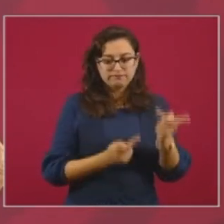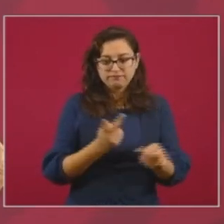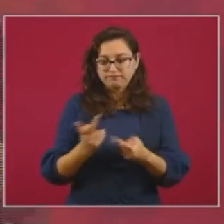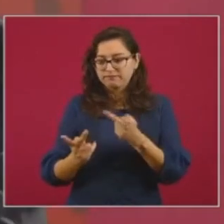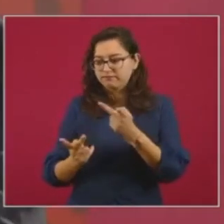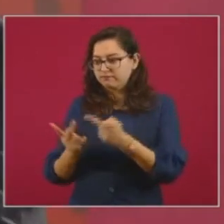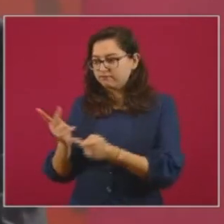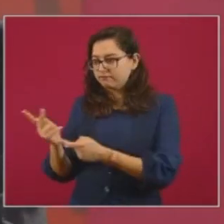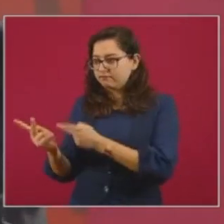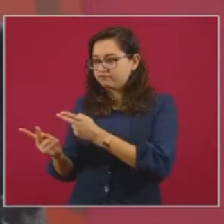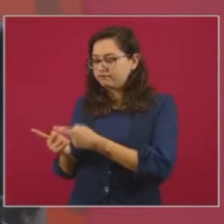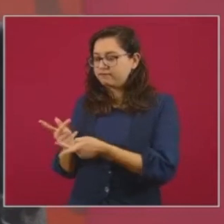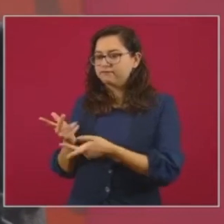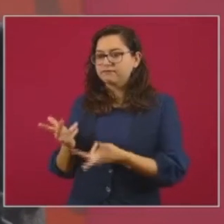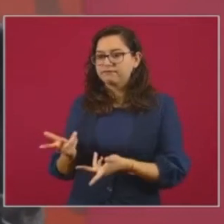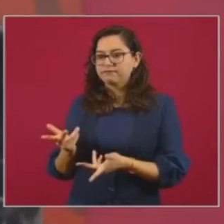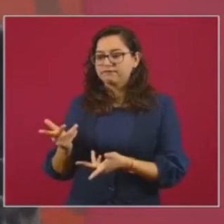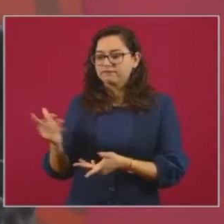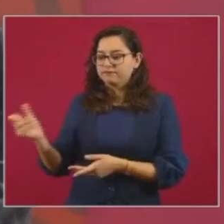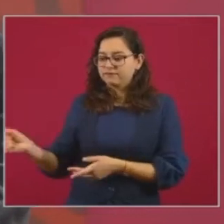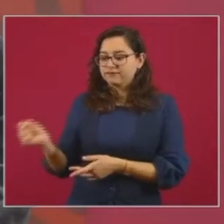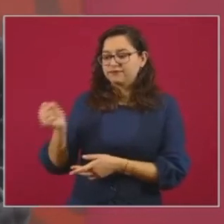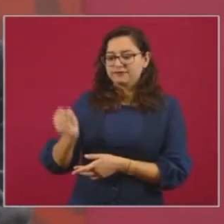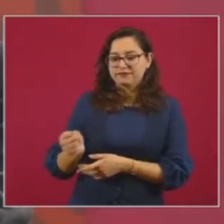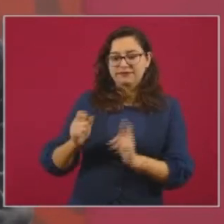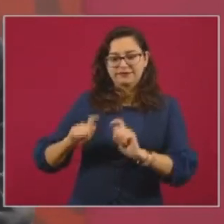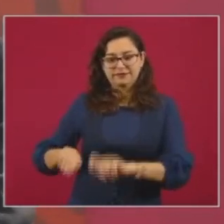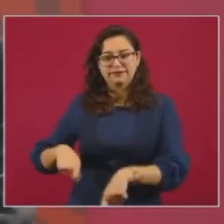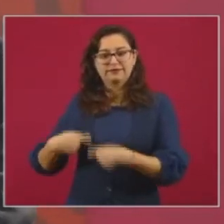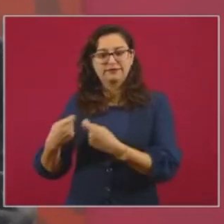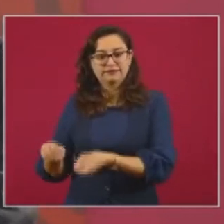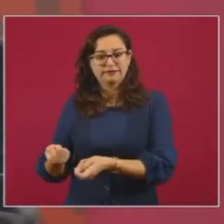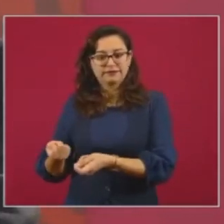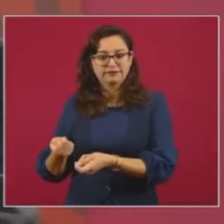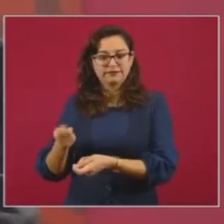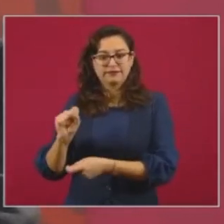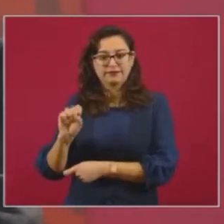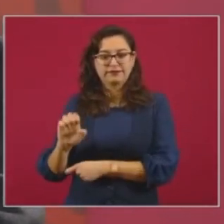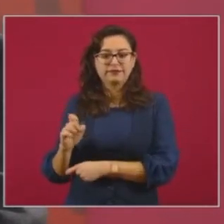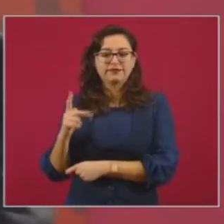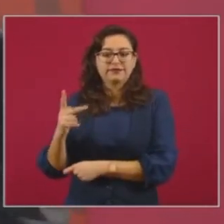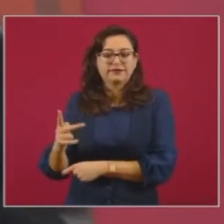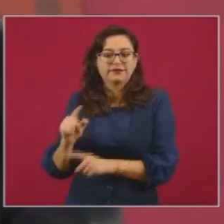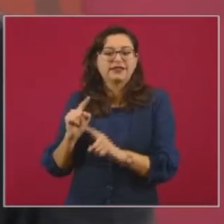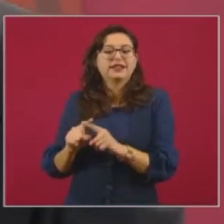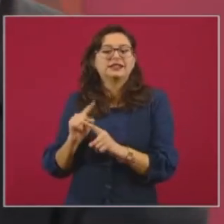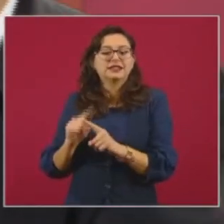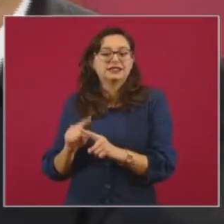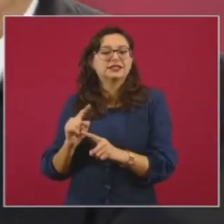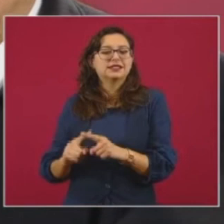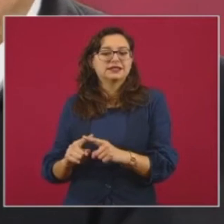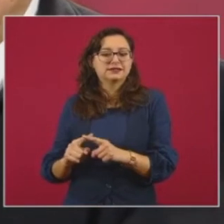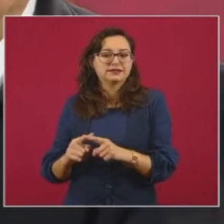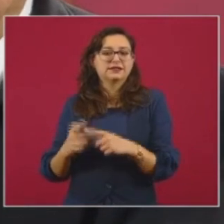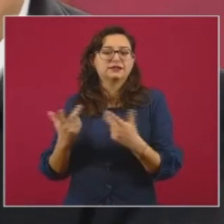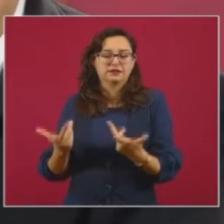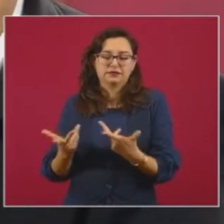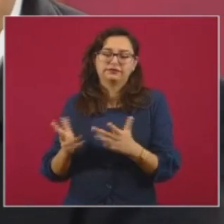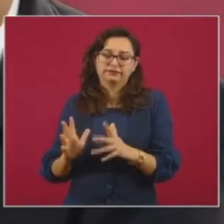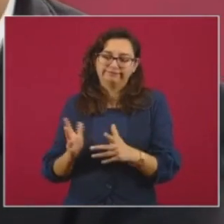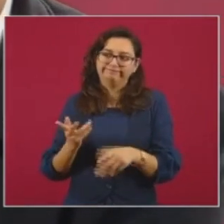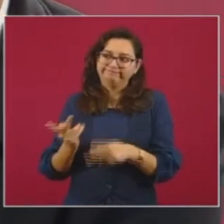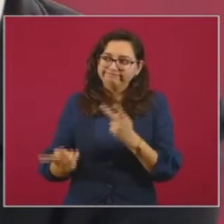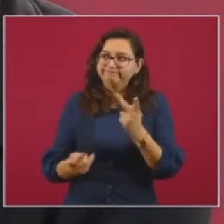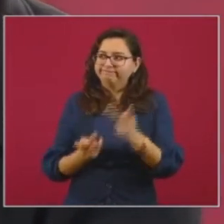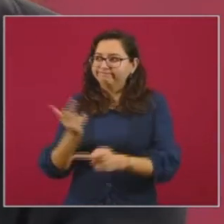quién se va a quedar de secretario de Educación